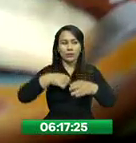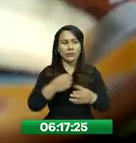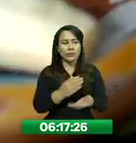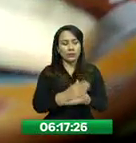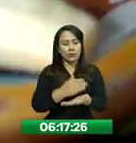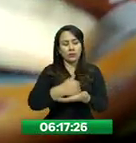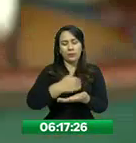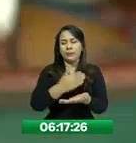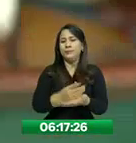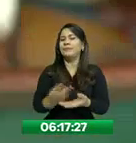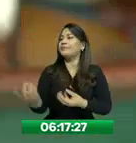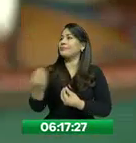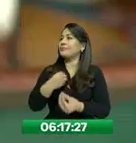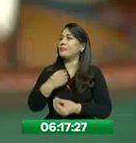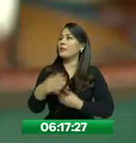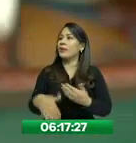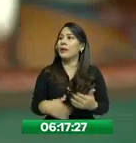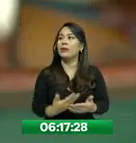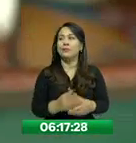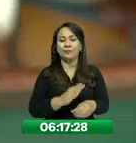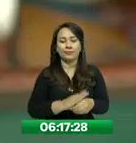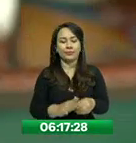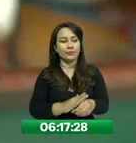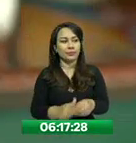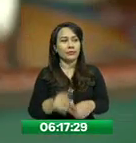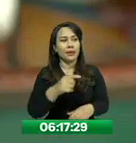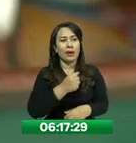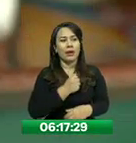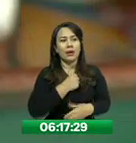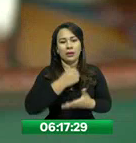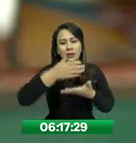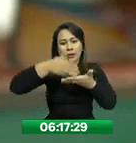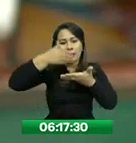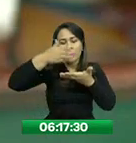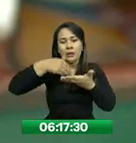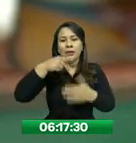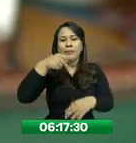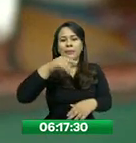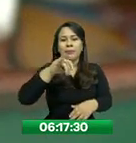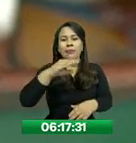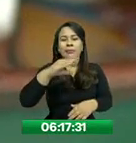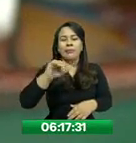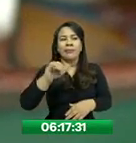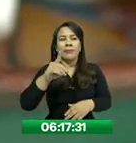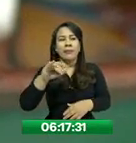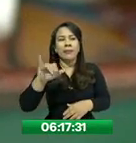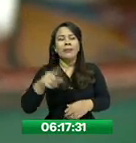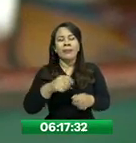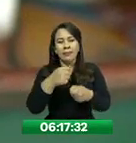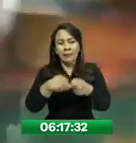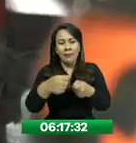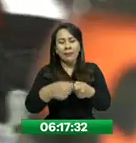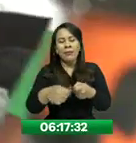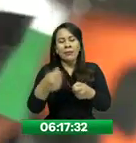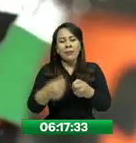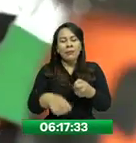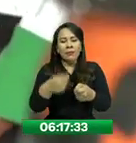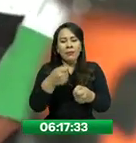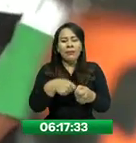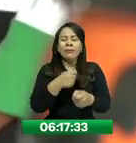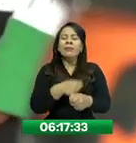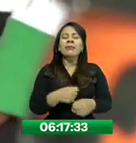picadillo. Esa sopa es tradicional de acá del Valle del Chota. La sopa viene guineo,